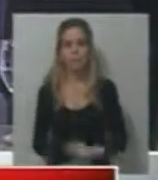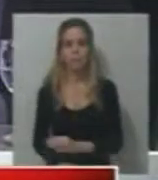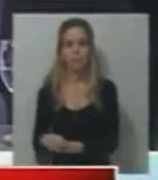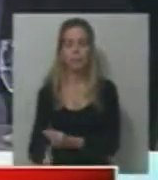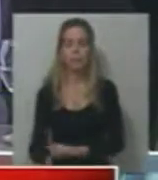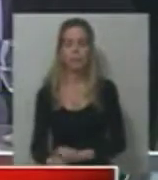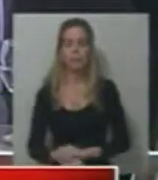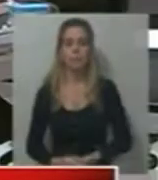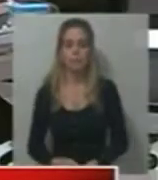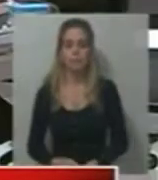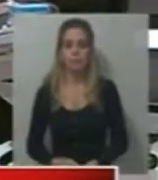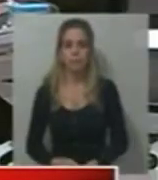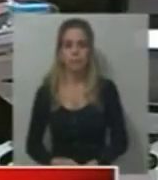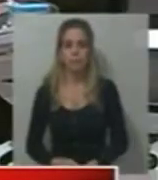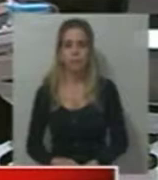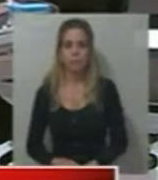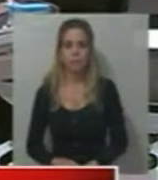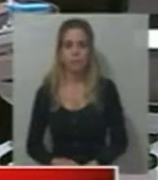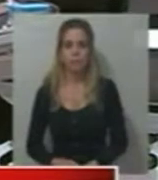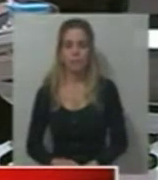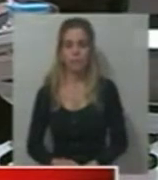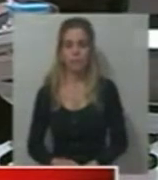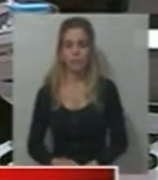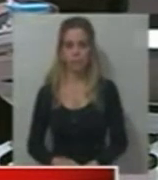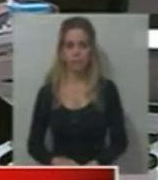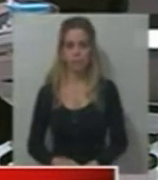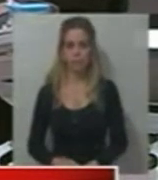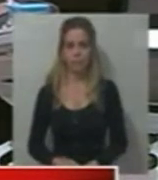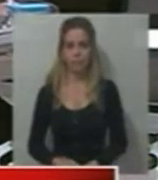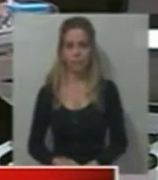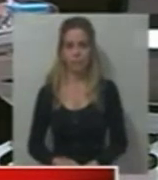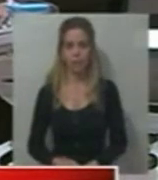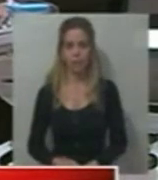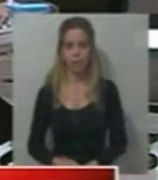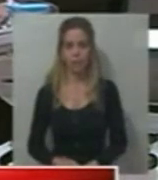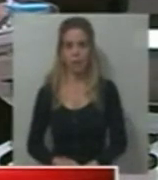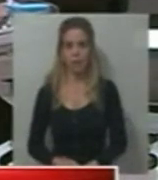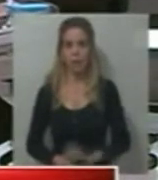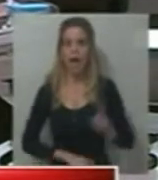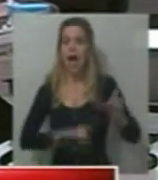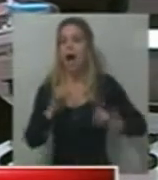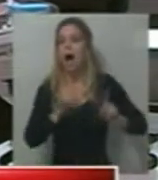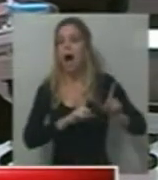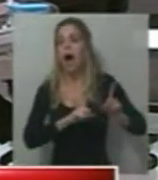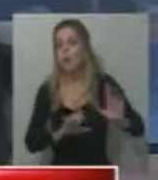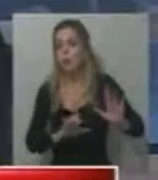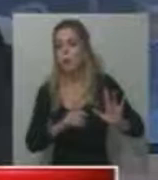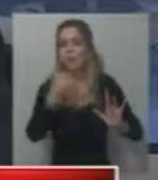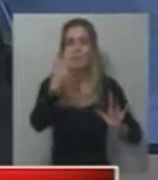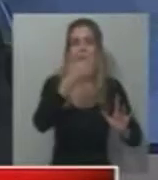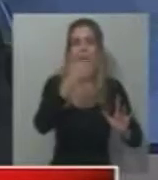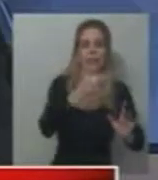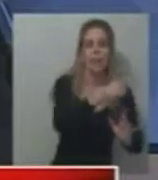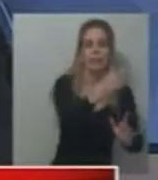siempre. Como siempre. El que tenga más rating. Claro, no sé. Hay algunos que incluso le sugirieron al gobernador de Entre Ríos que